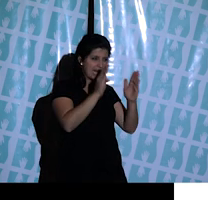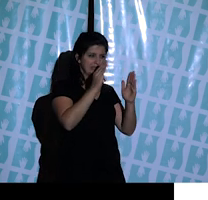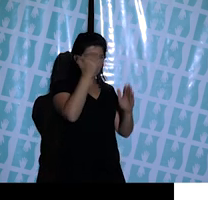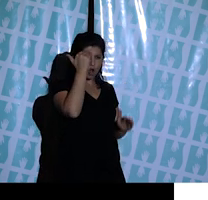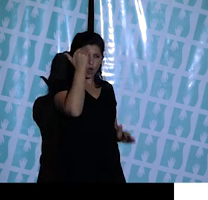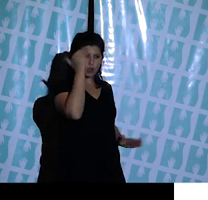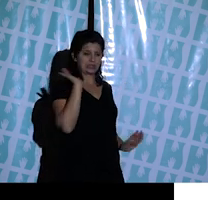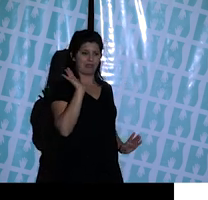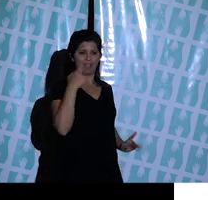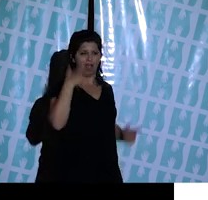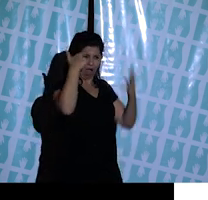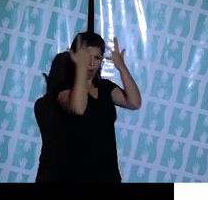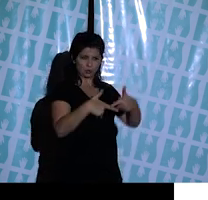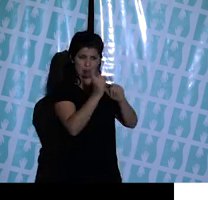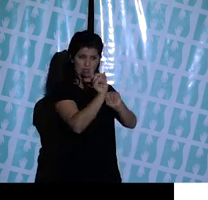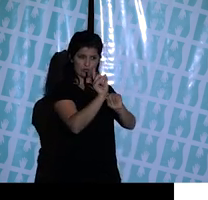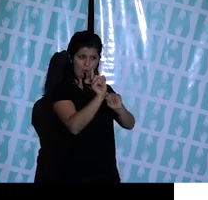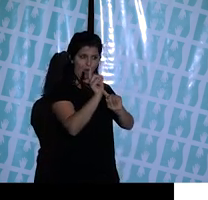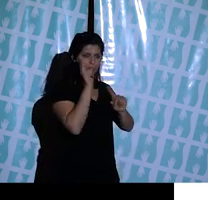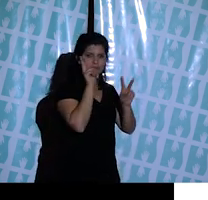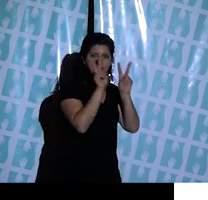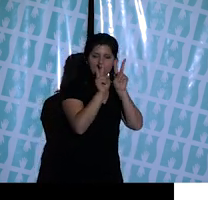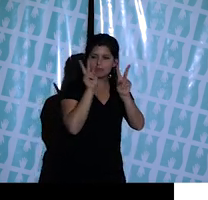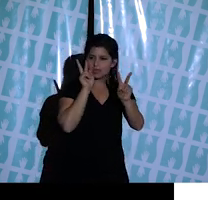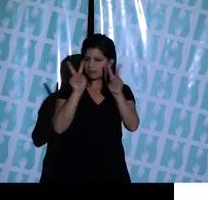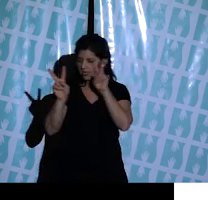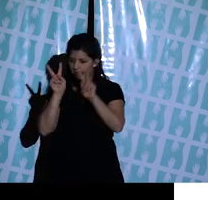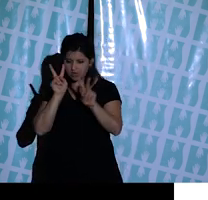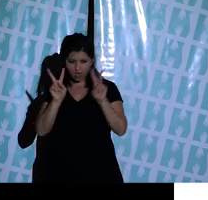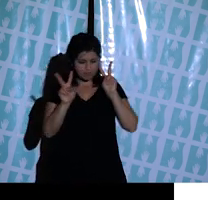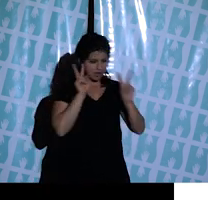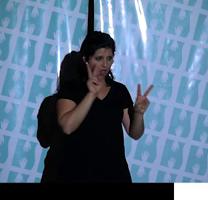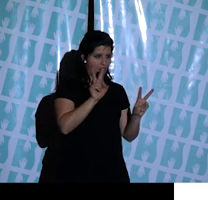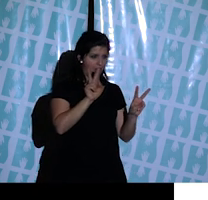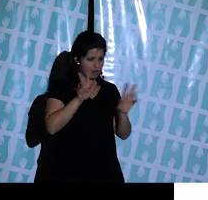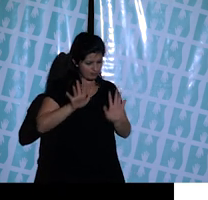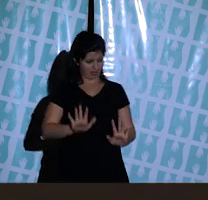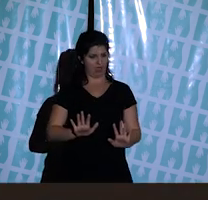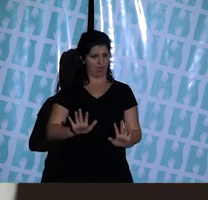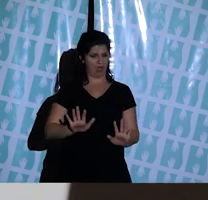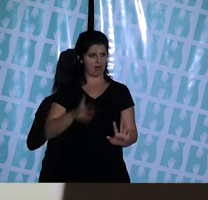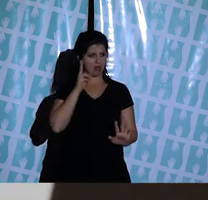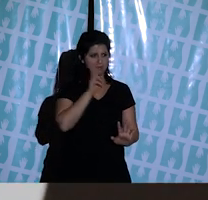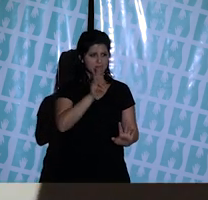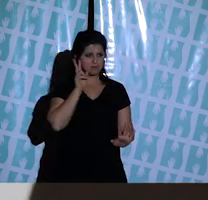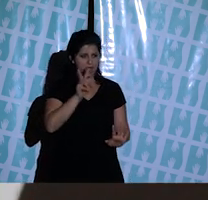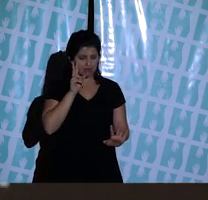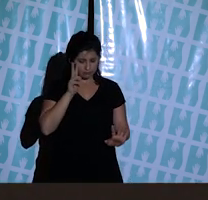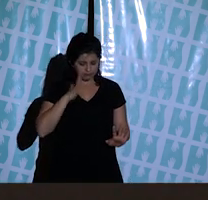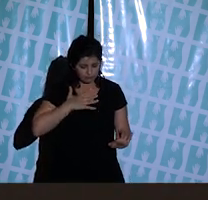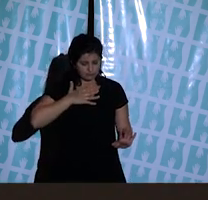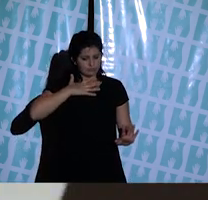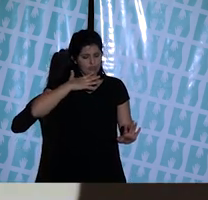comportamiento automático. Mirar todo lo que uno hace, bajar un cambio, observar tu